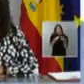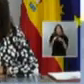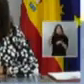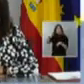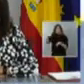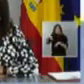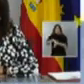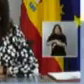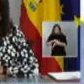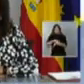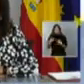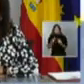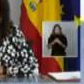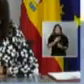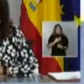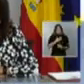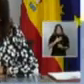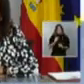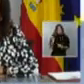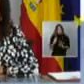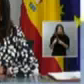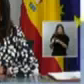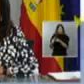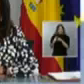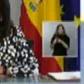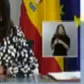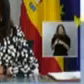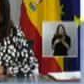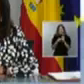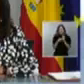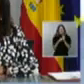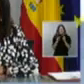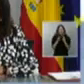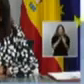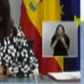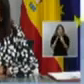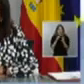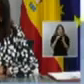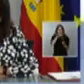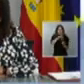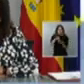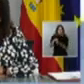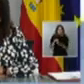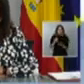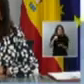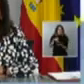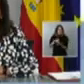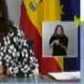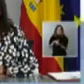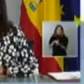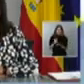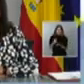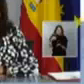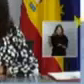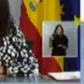vas en quinta o en sexta y ahora por ir a 100 vas en cuarta, lo que vas a hacer es, para mantener la misma velocidad, tienes que